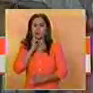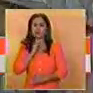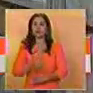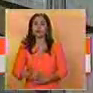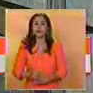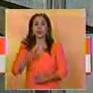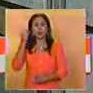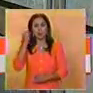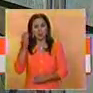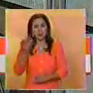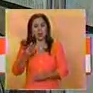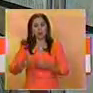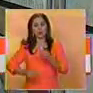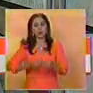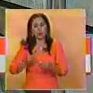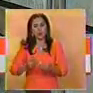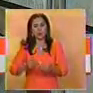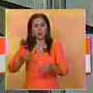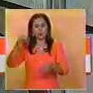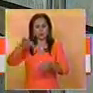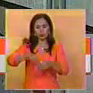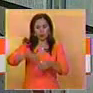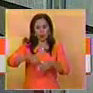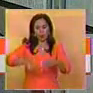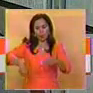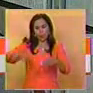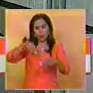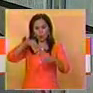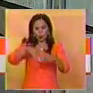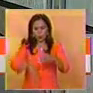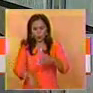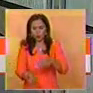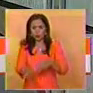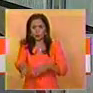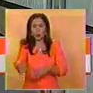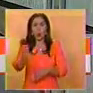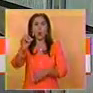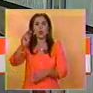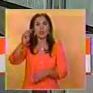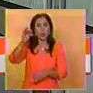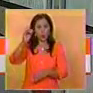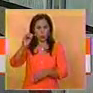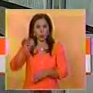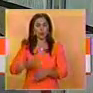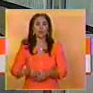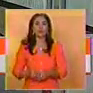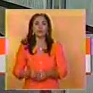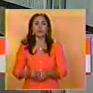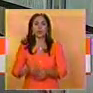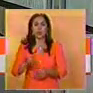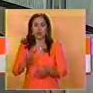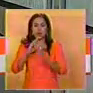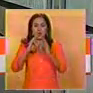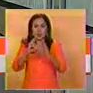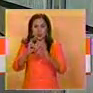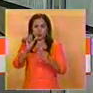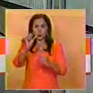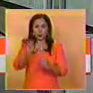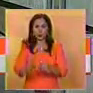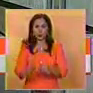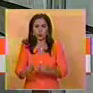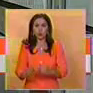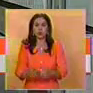Considerando que se han venido realizando perforaciones de pozos estratigráficos de las fajas petrolíferas del Orinoco, cuyos resultados